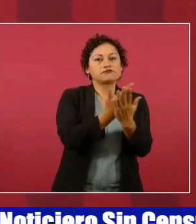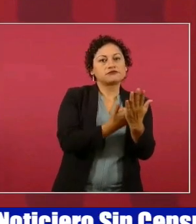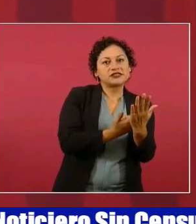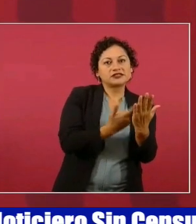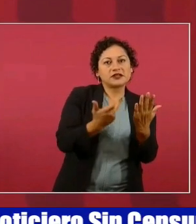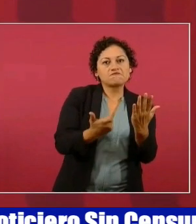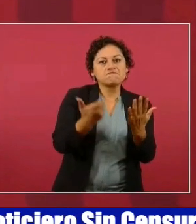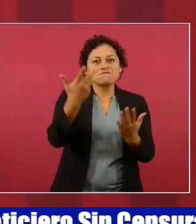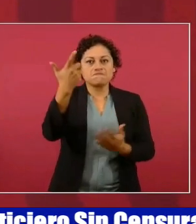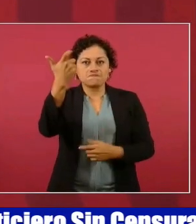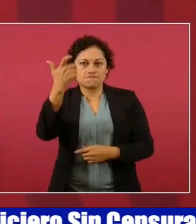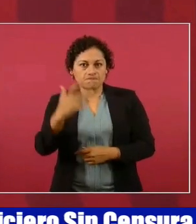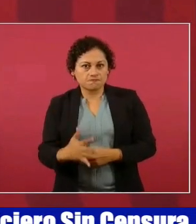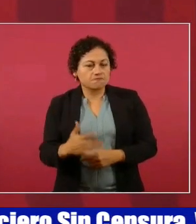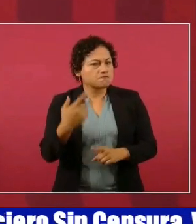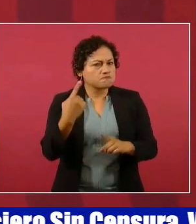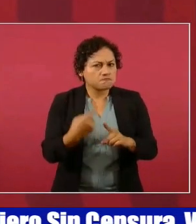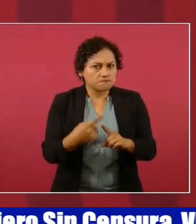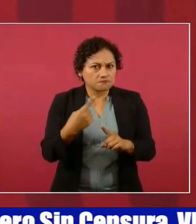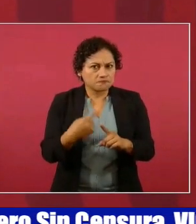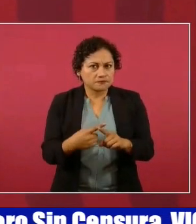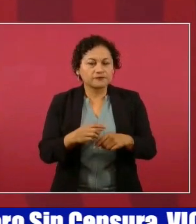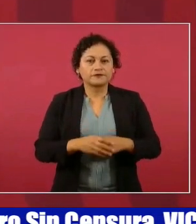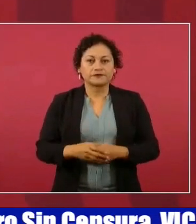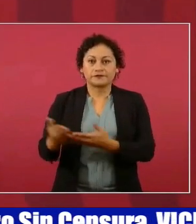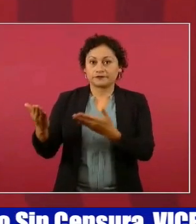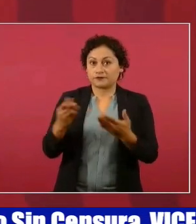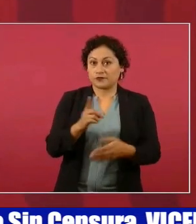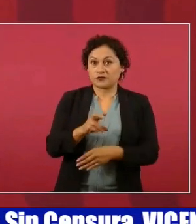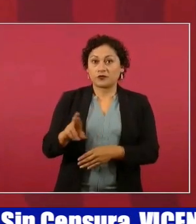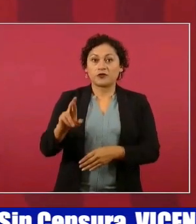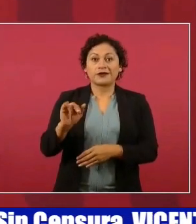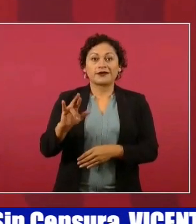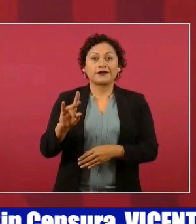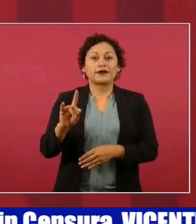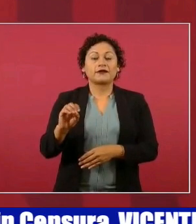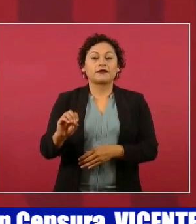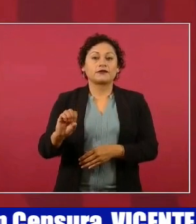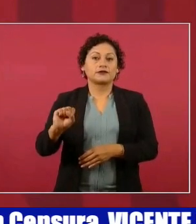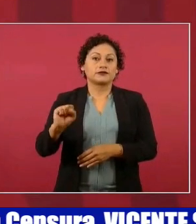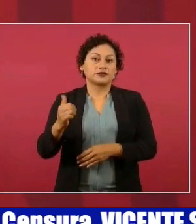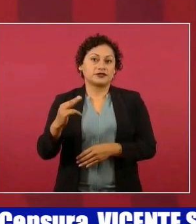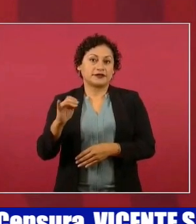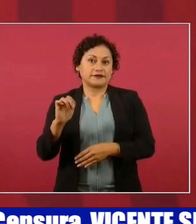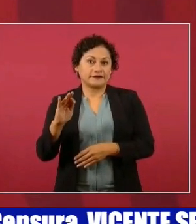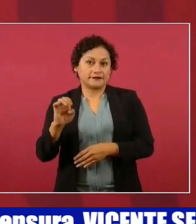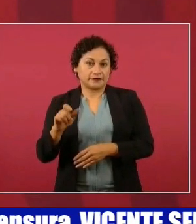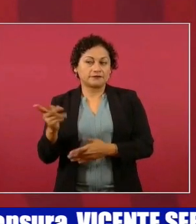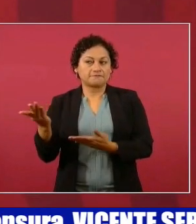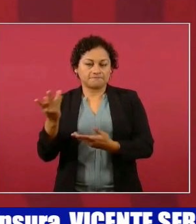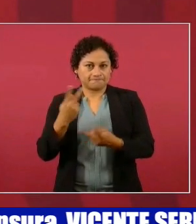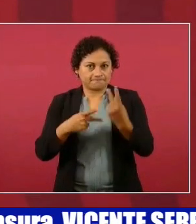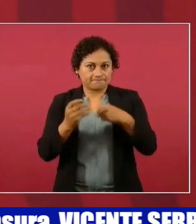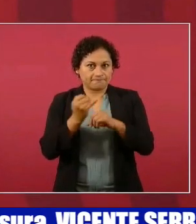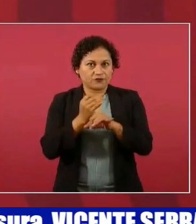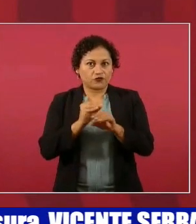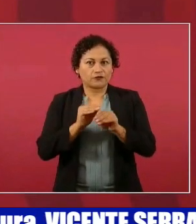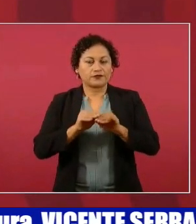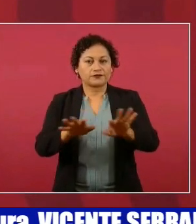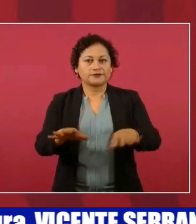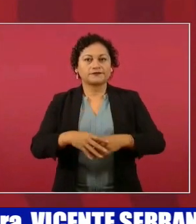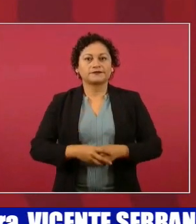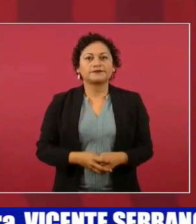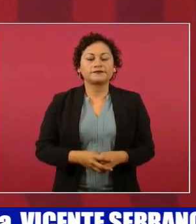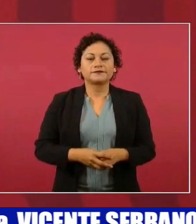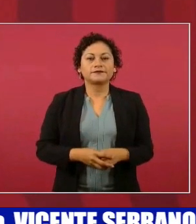¿No? Y que al final él insistió, pues al insistirle por esta respuesta objetiva, Sáenz le dijo que ve la